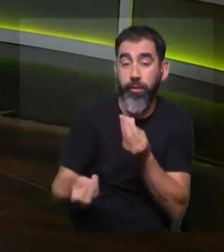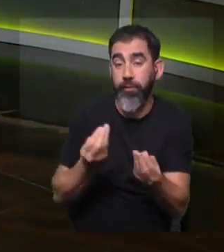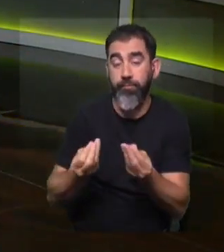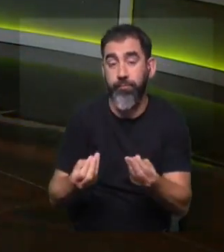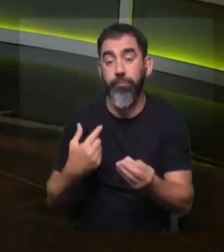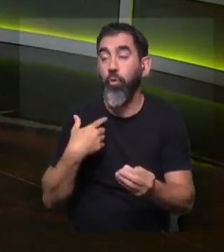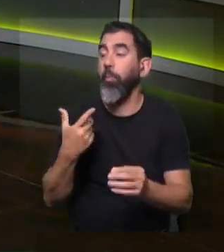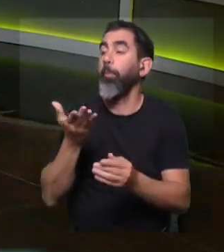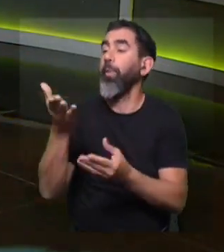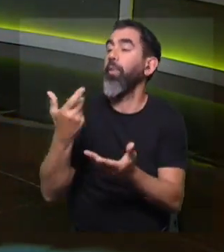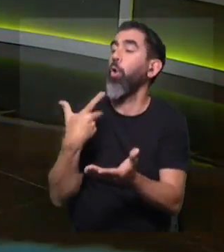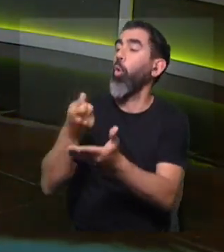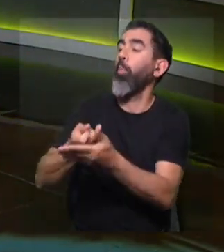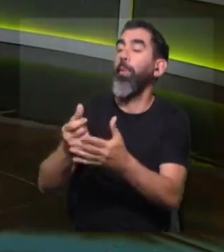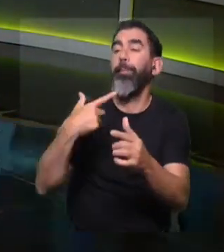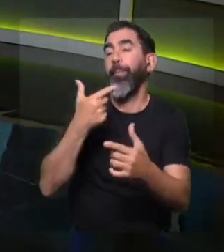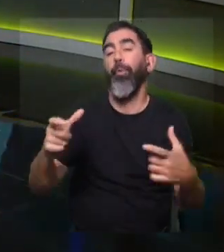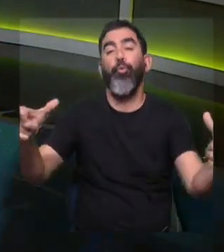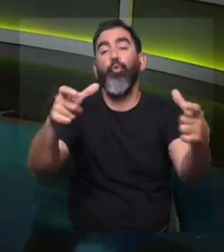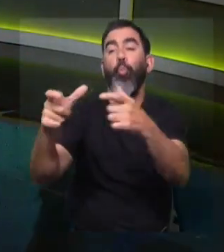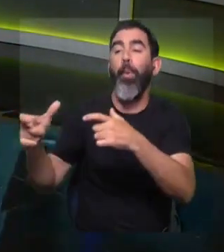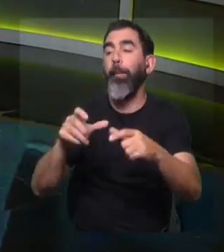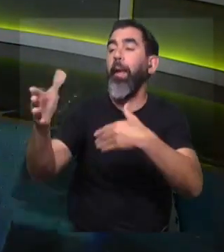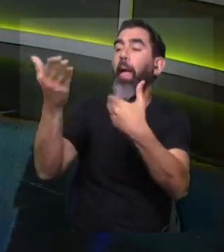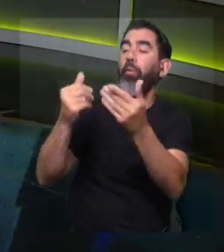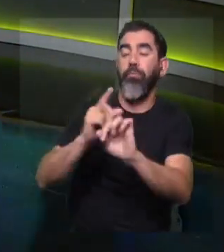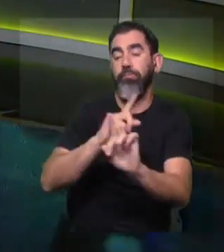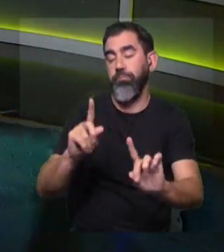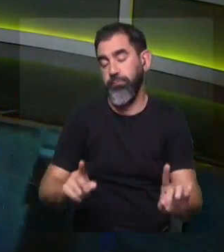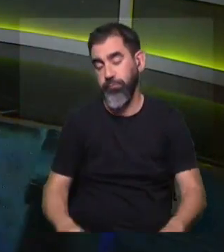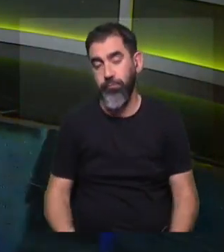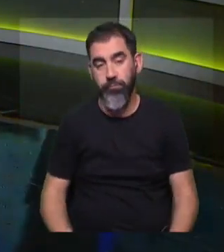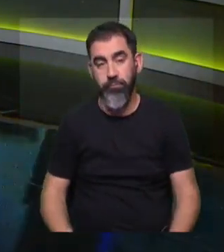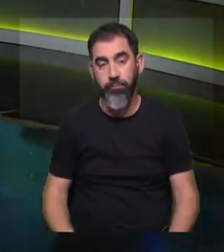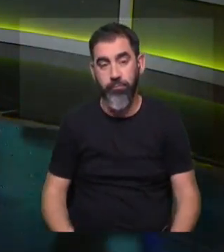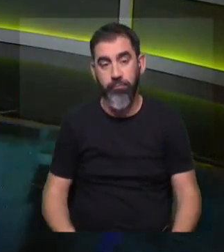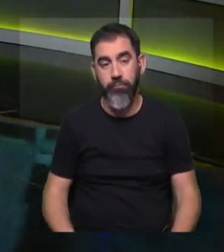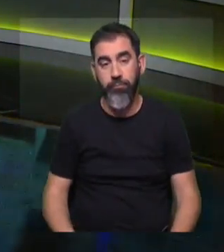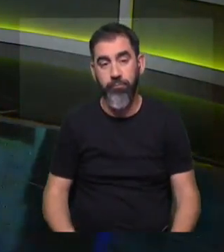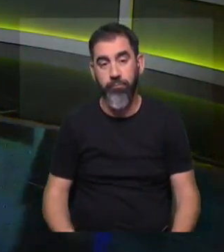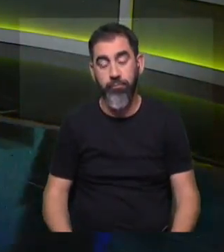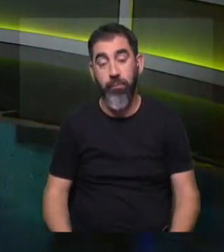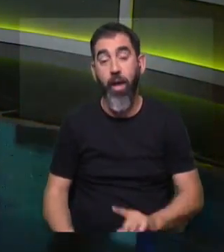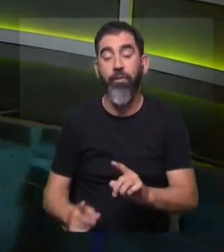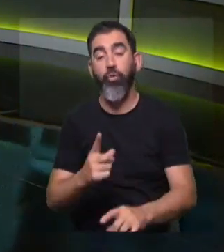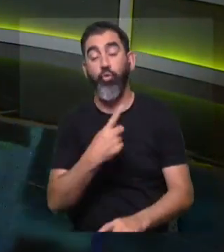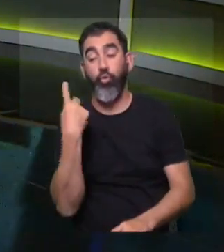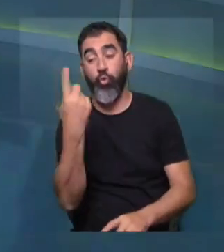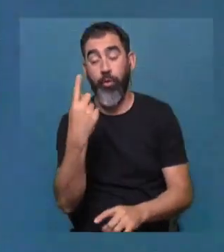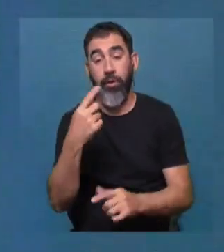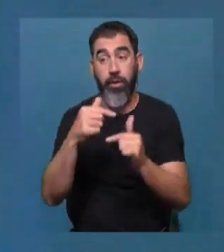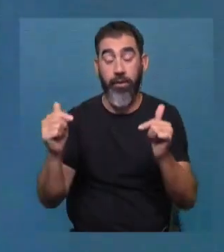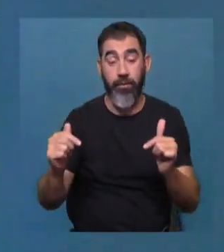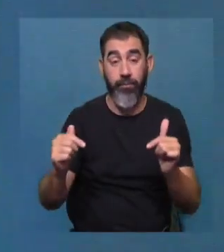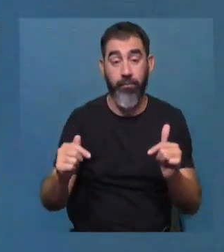uno va y saca de un armario lo que quiere y lo paga. Esa no palabrita de soberanía que uno a veces la asocia con otras